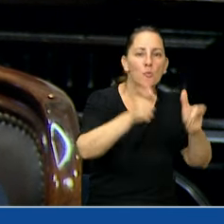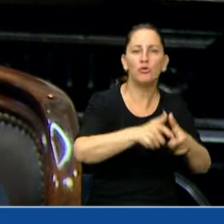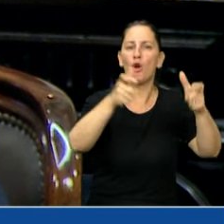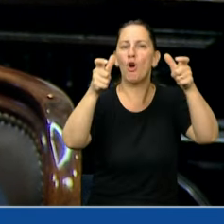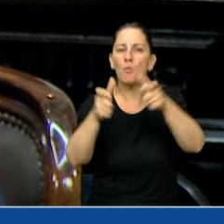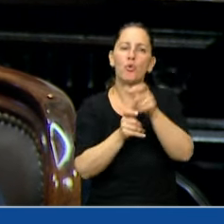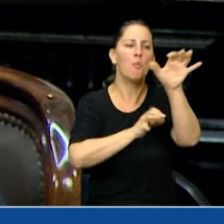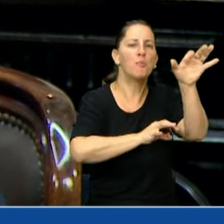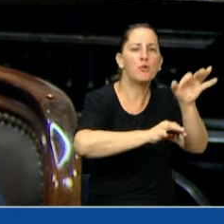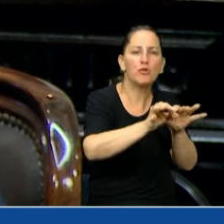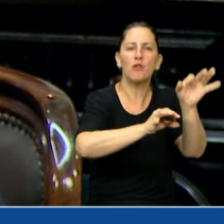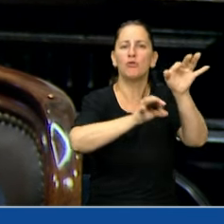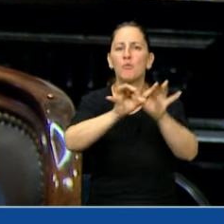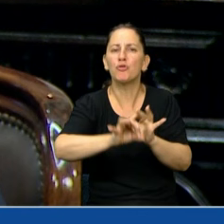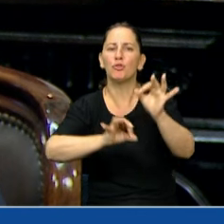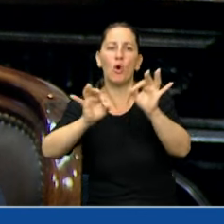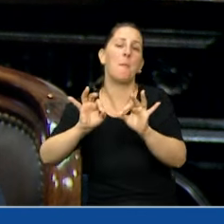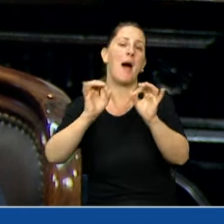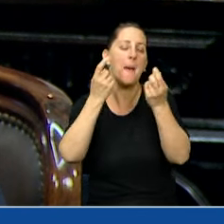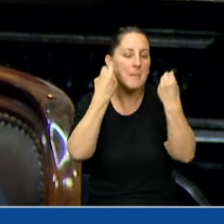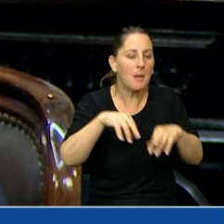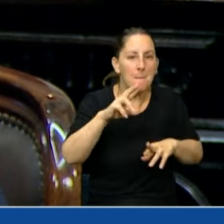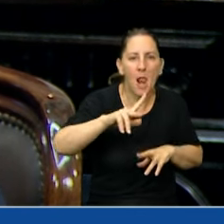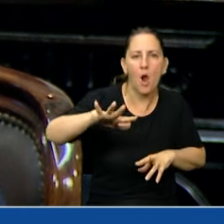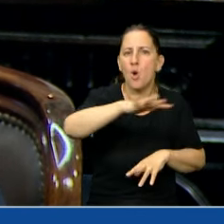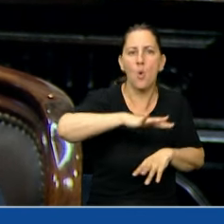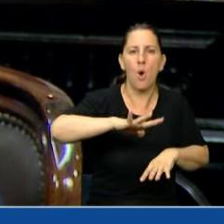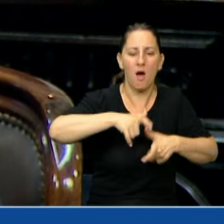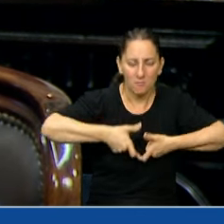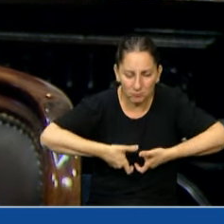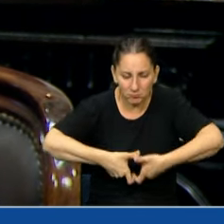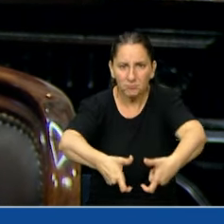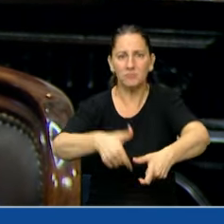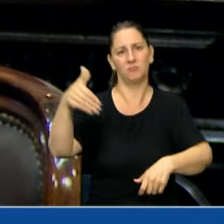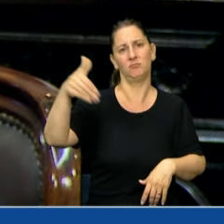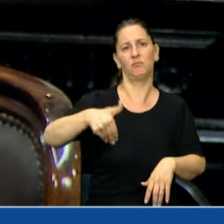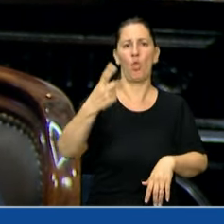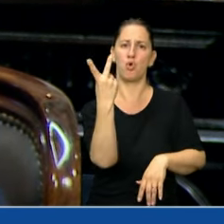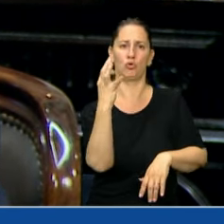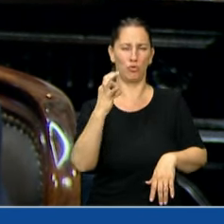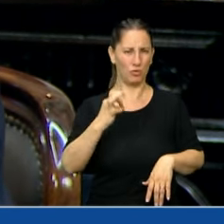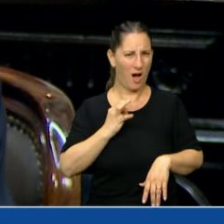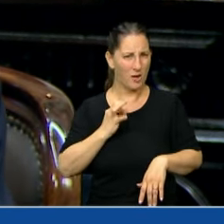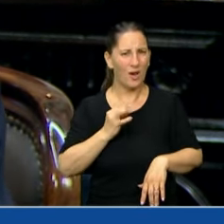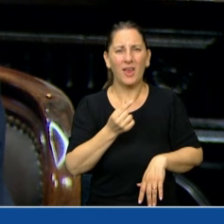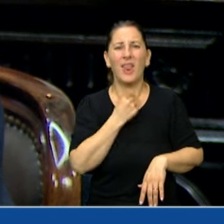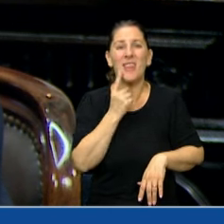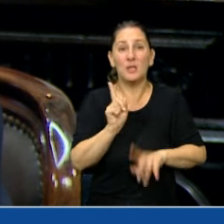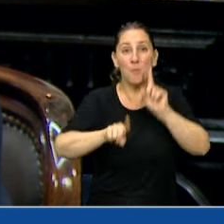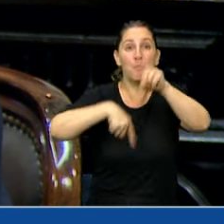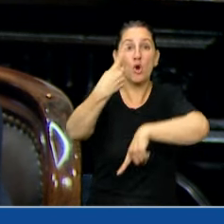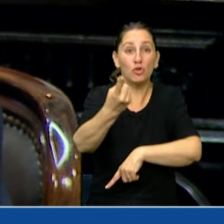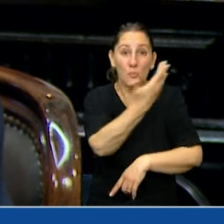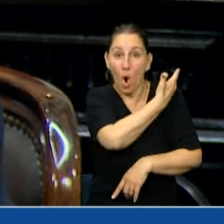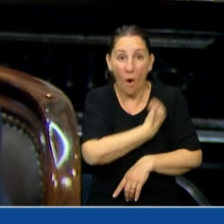que y la ejecución de la planta o las plantas y los y los gasoductos estaría demorando alrededor de 2 años asqua va inaugurar elimo